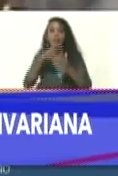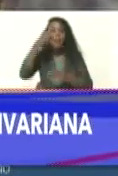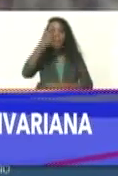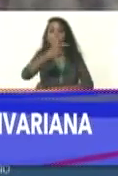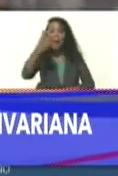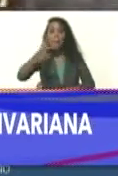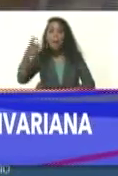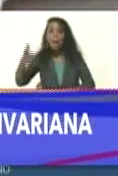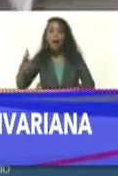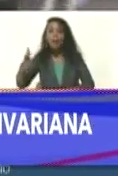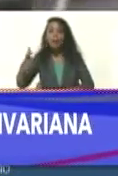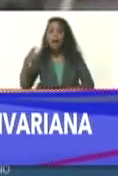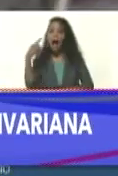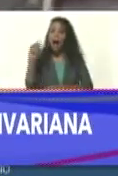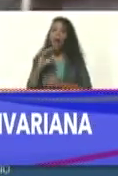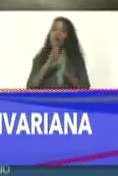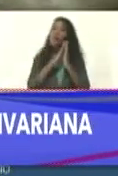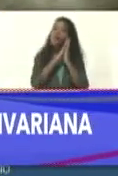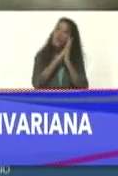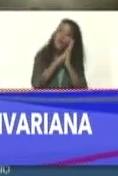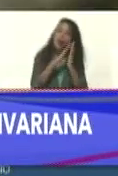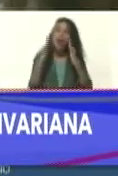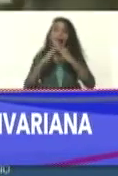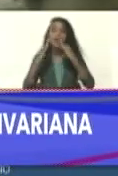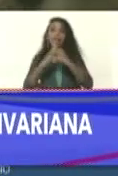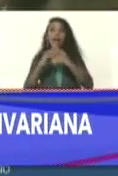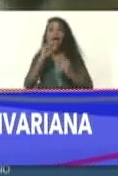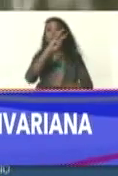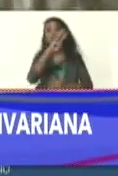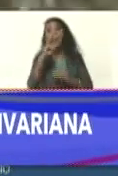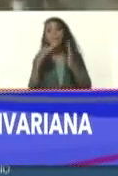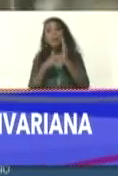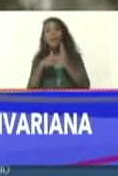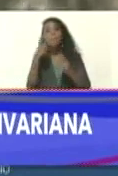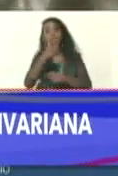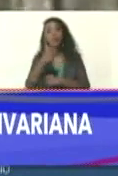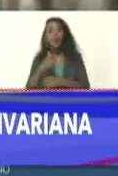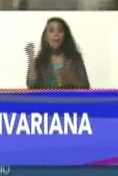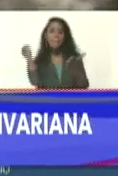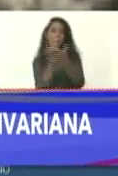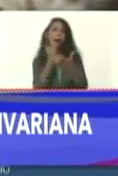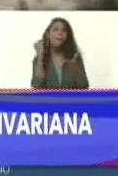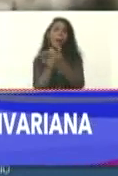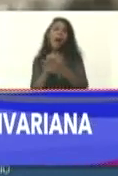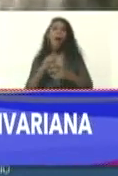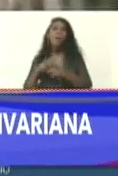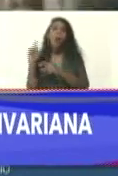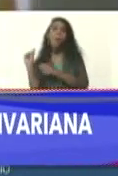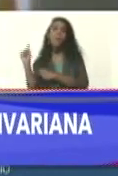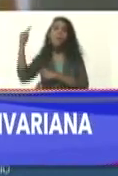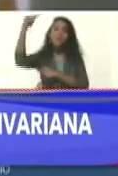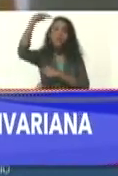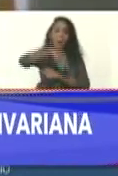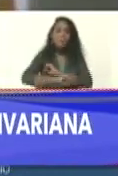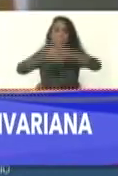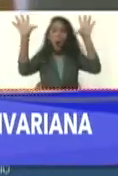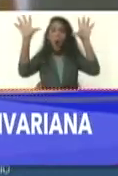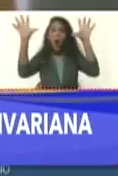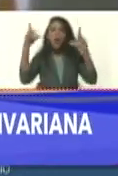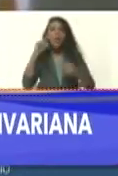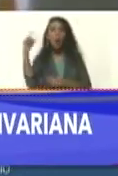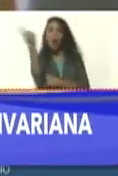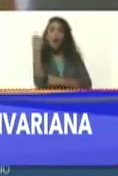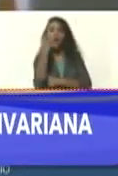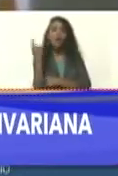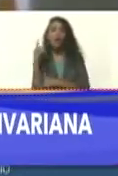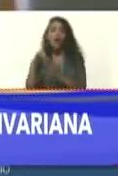ciudadanos y ciudadanas estaban durmiendo en sus casas, 3.000 personas asesinadas por los misiles y las bombas de los